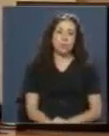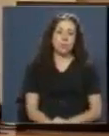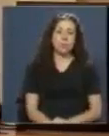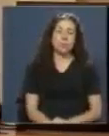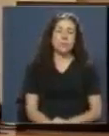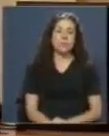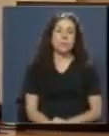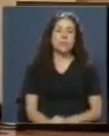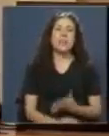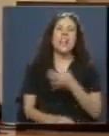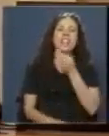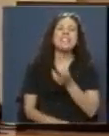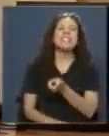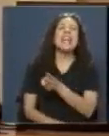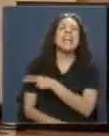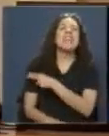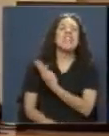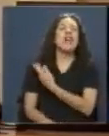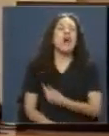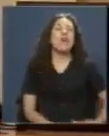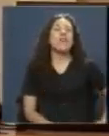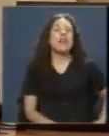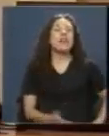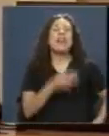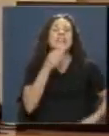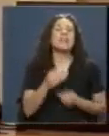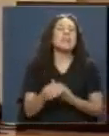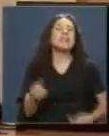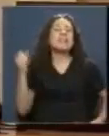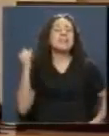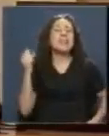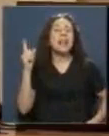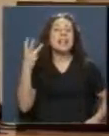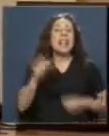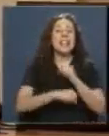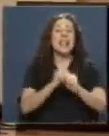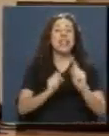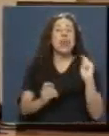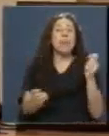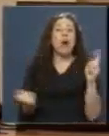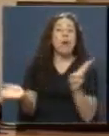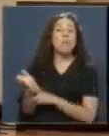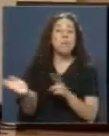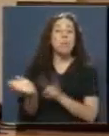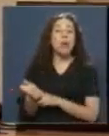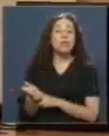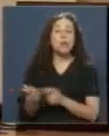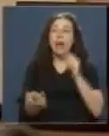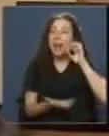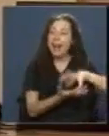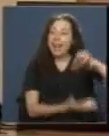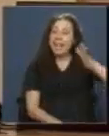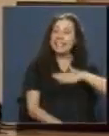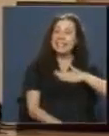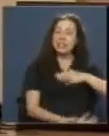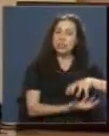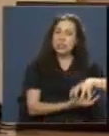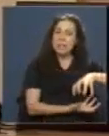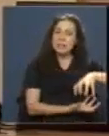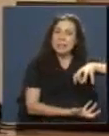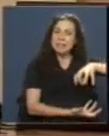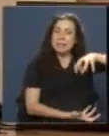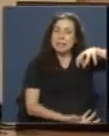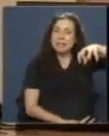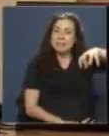¿y qué dice el jefe de gobierno? Que por 30 años no pagó sus tributos, que su riqueza personal sube y